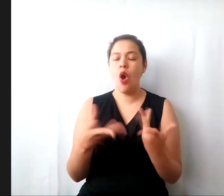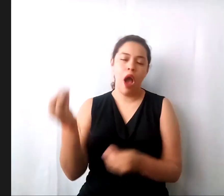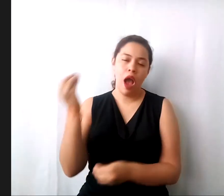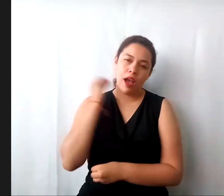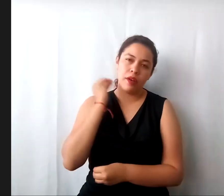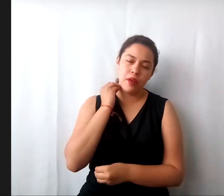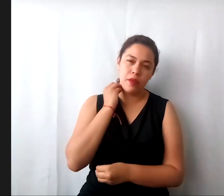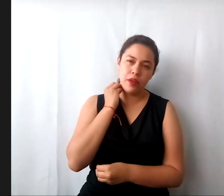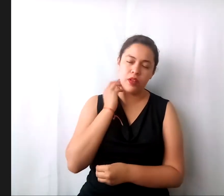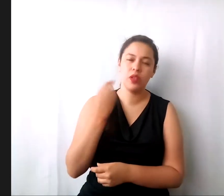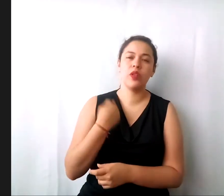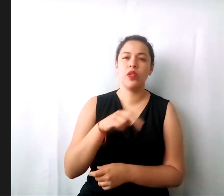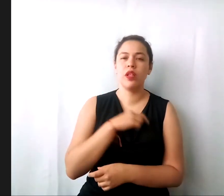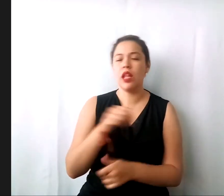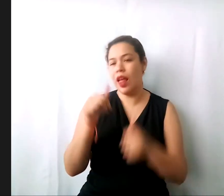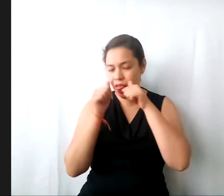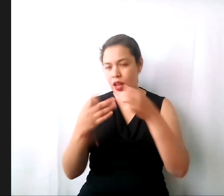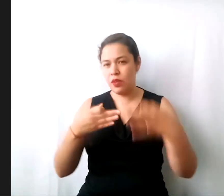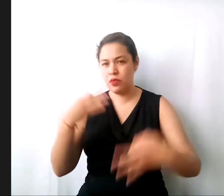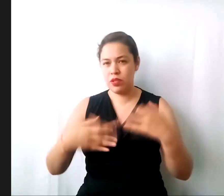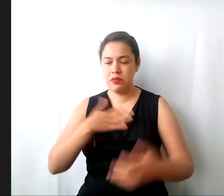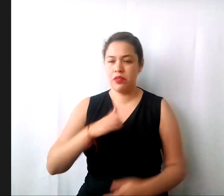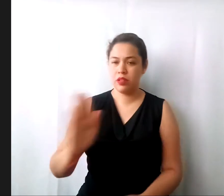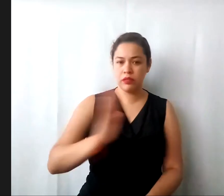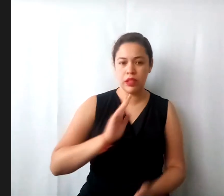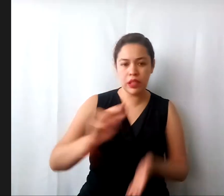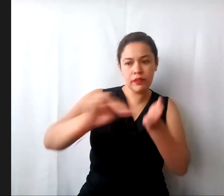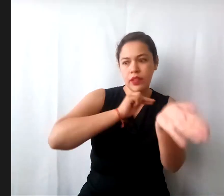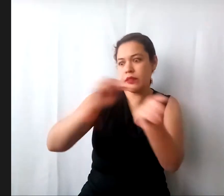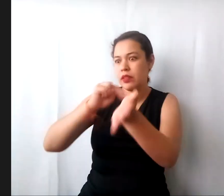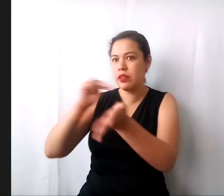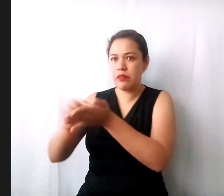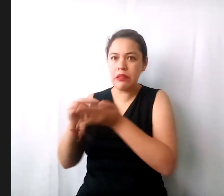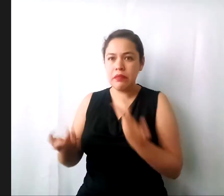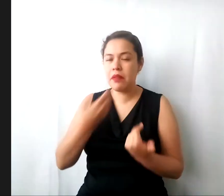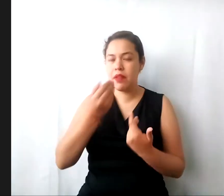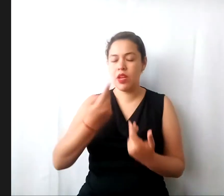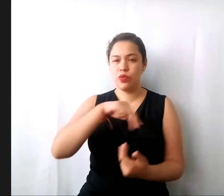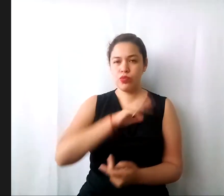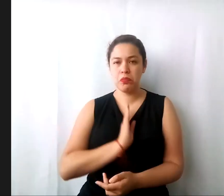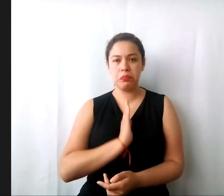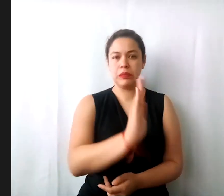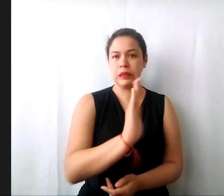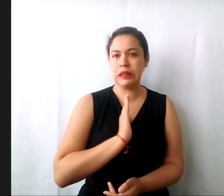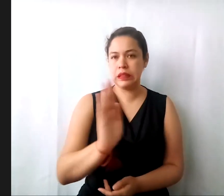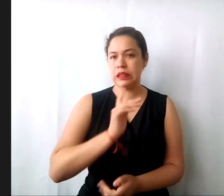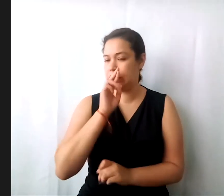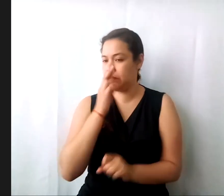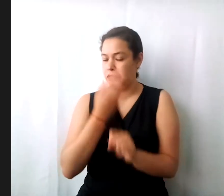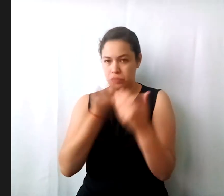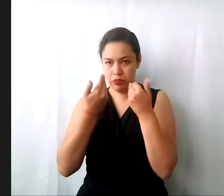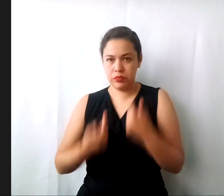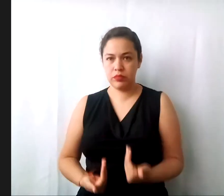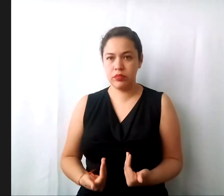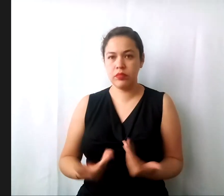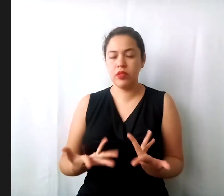vamos, atendemos juicios en lo personal y firmamos. Bueno, ahí no hay duda que somos en lo personal, aunque seamos